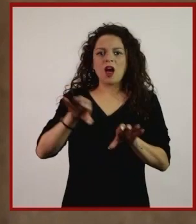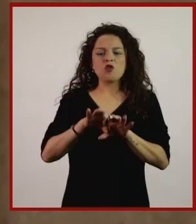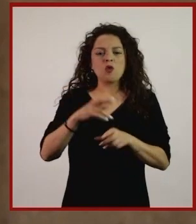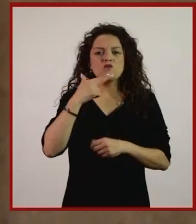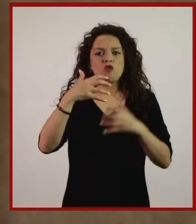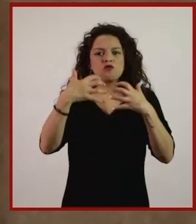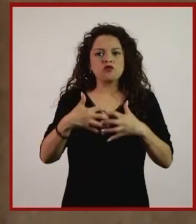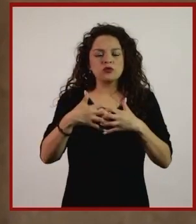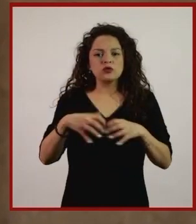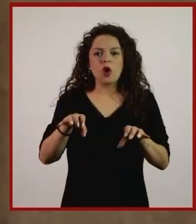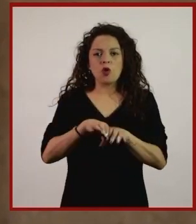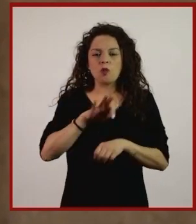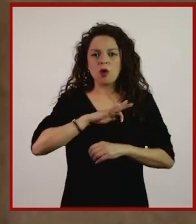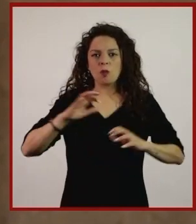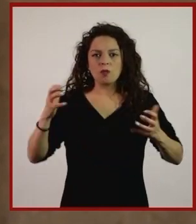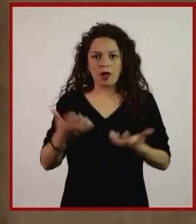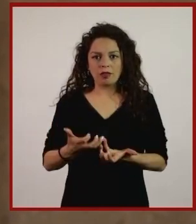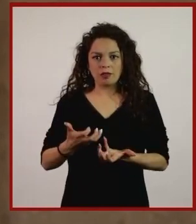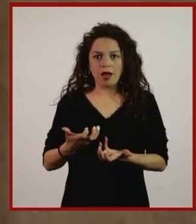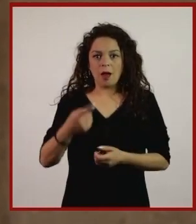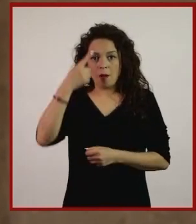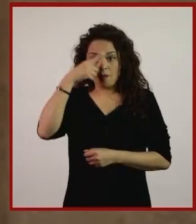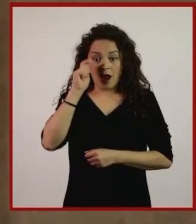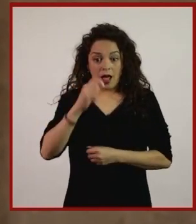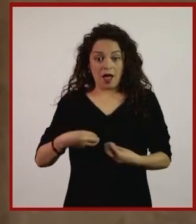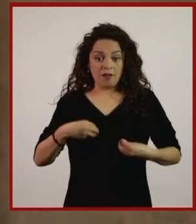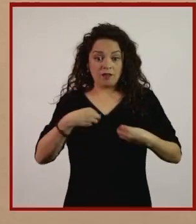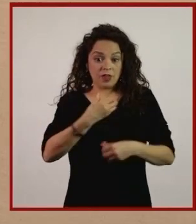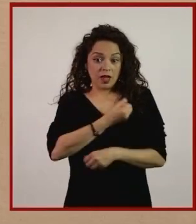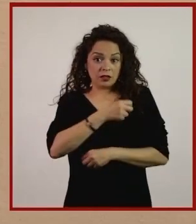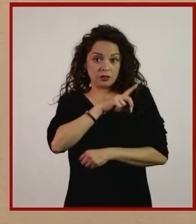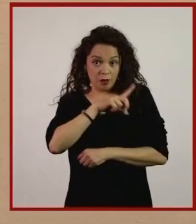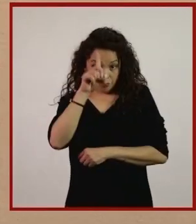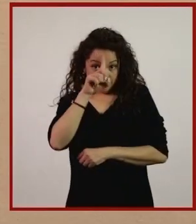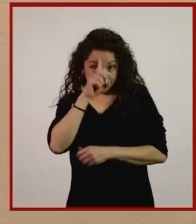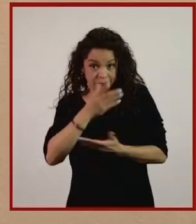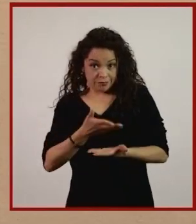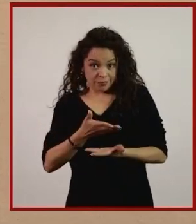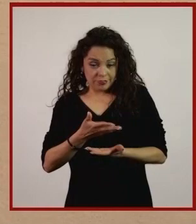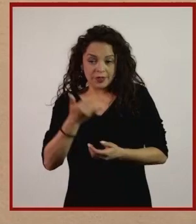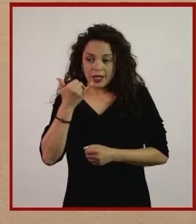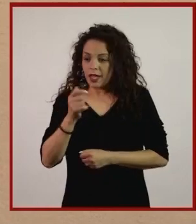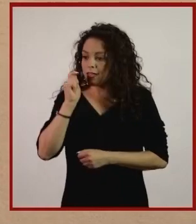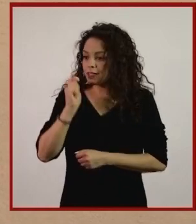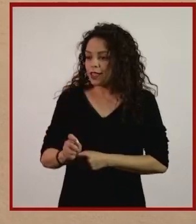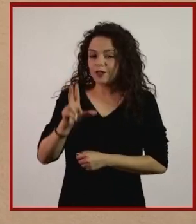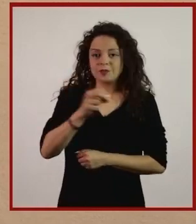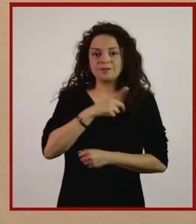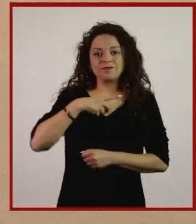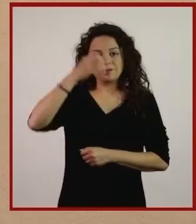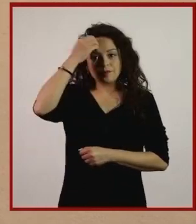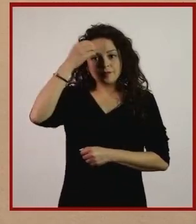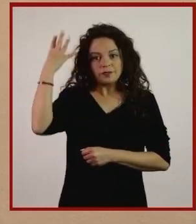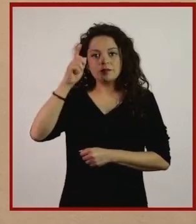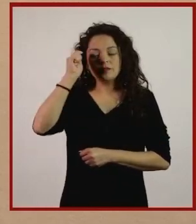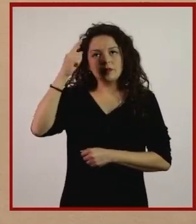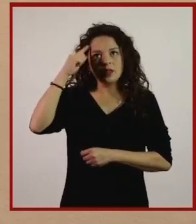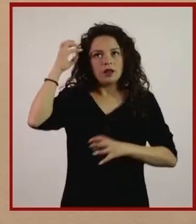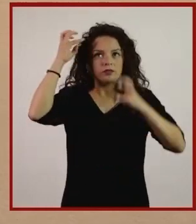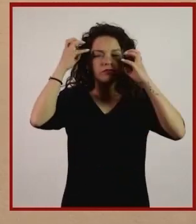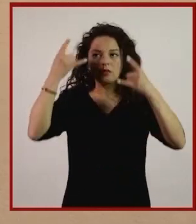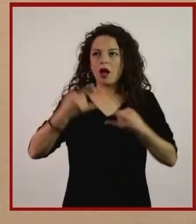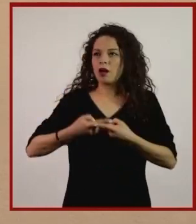¿Cómo aprendemos a practicarla? ¿Qué tan recomendable es para una vida saludable? Y por supuesto, no olvidamos el grito